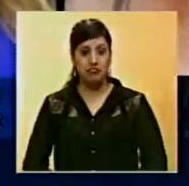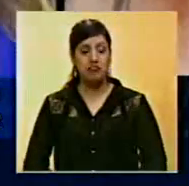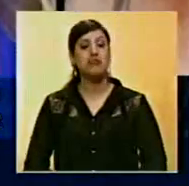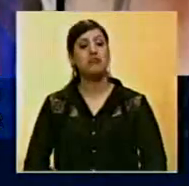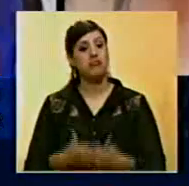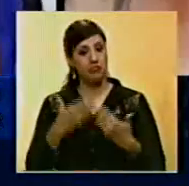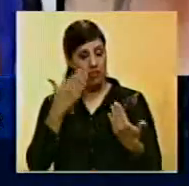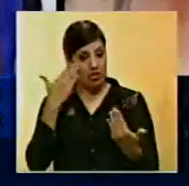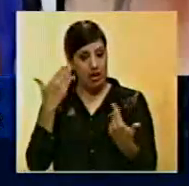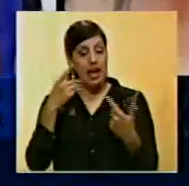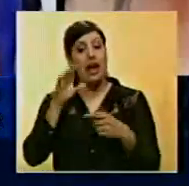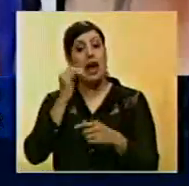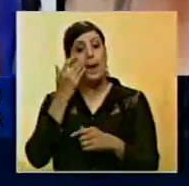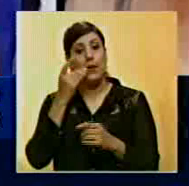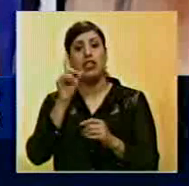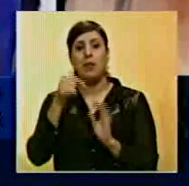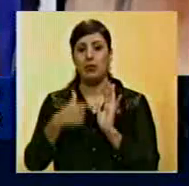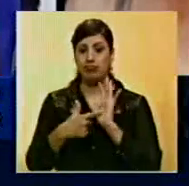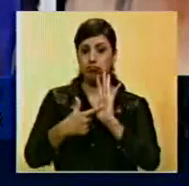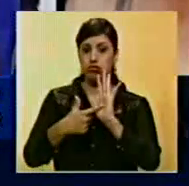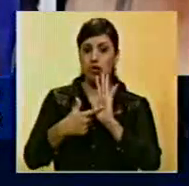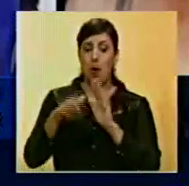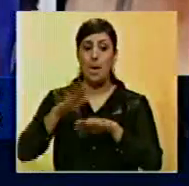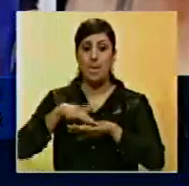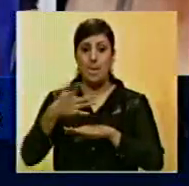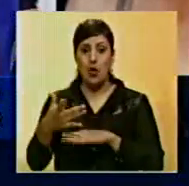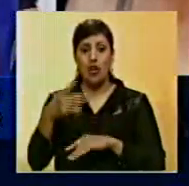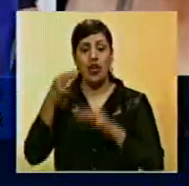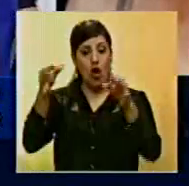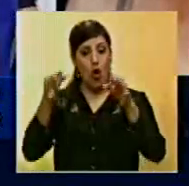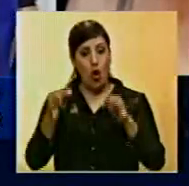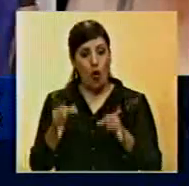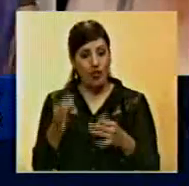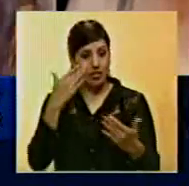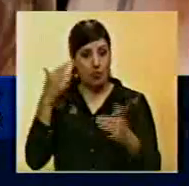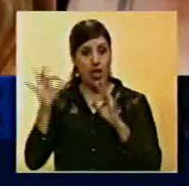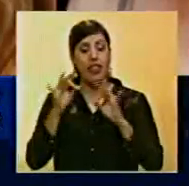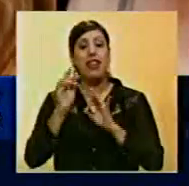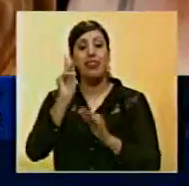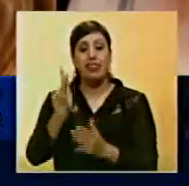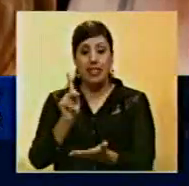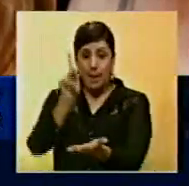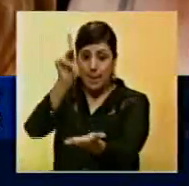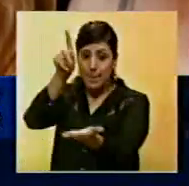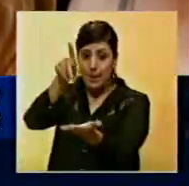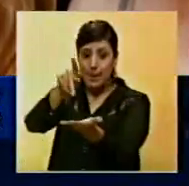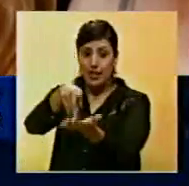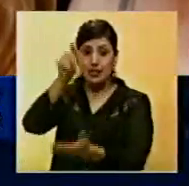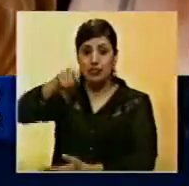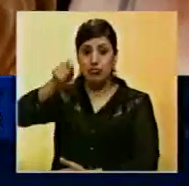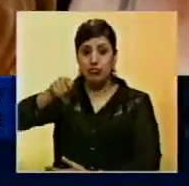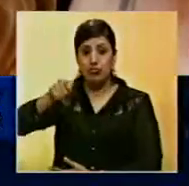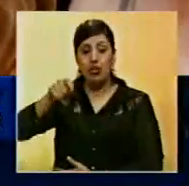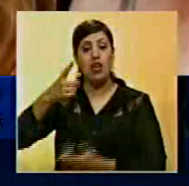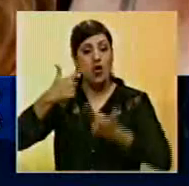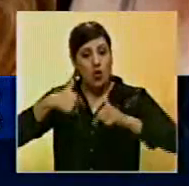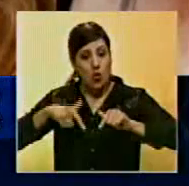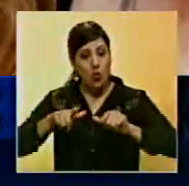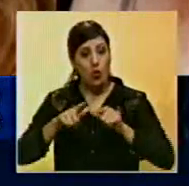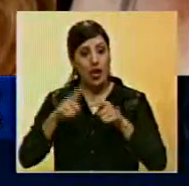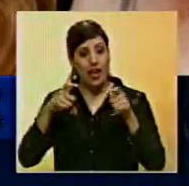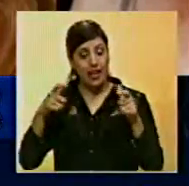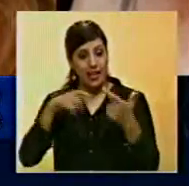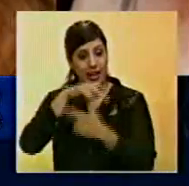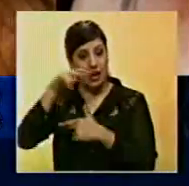Kay del Castillo también quedó expuesta a tal punto que se confirmó que la actriz deberá presentarse a declarar en la Procuraduría General